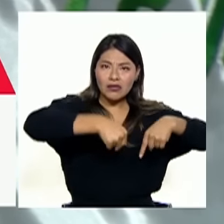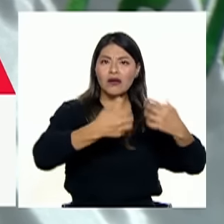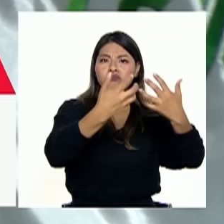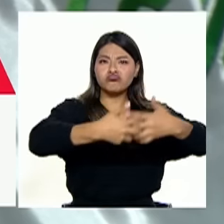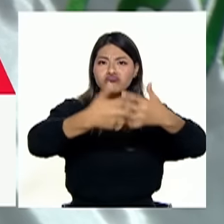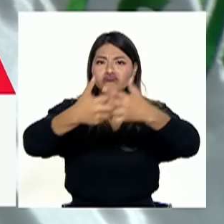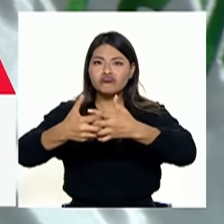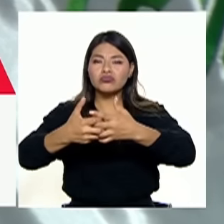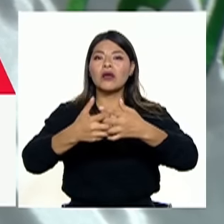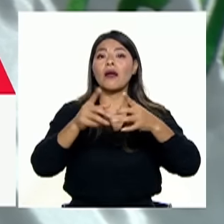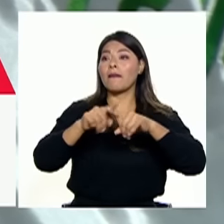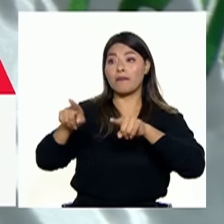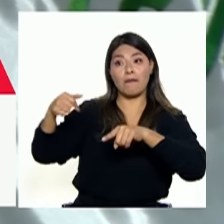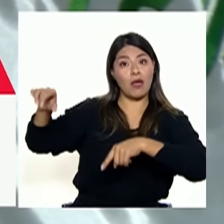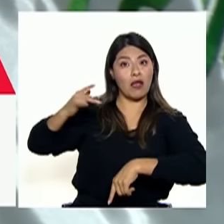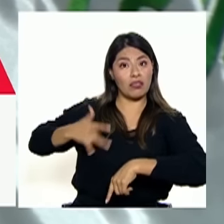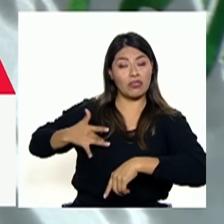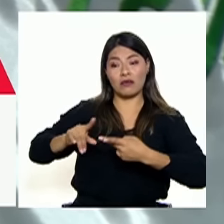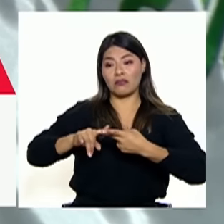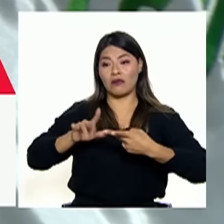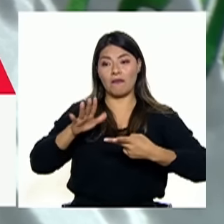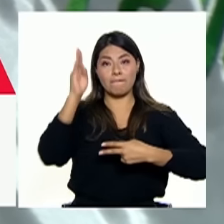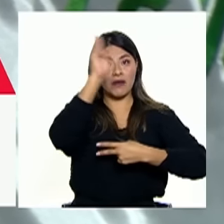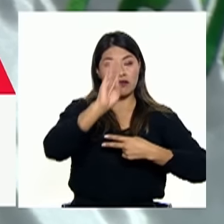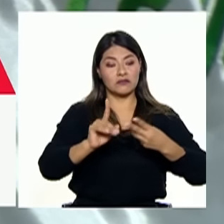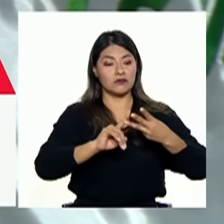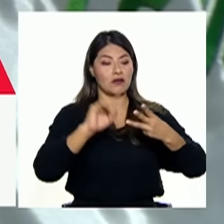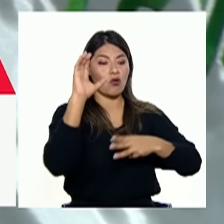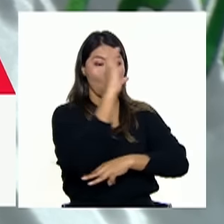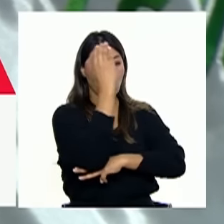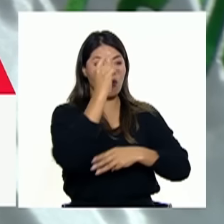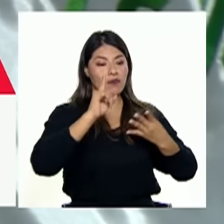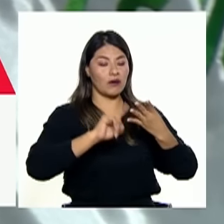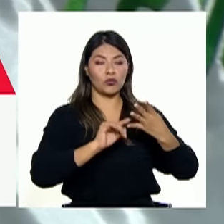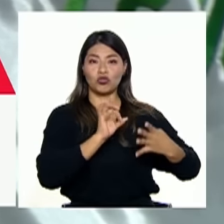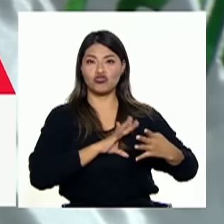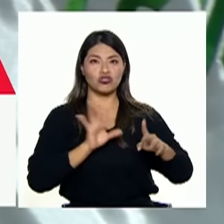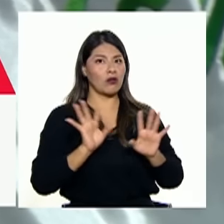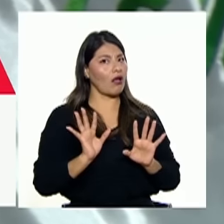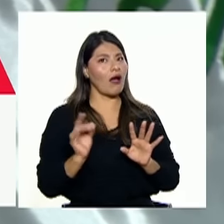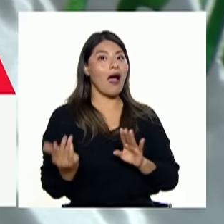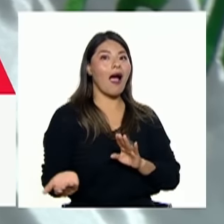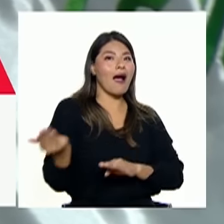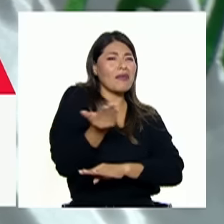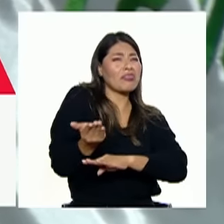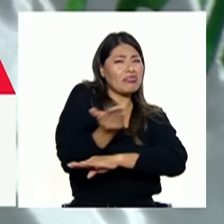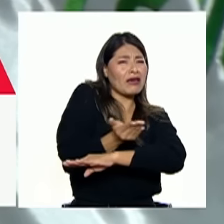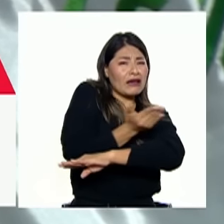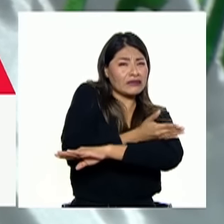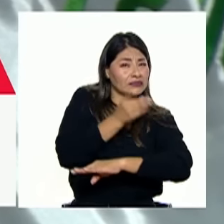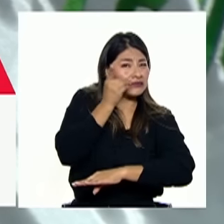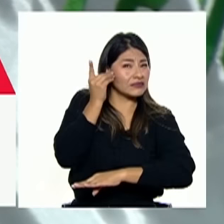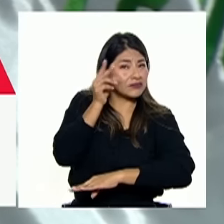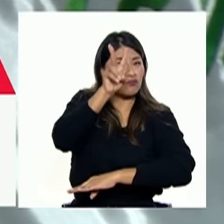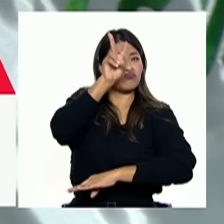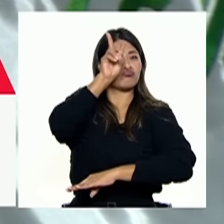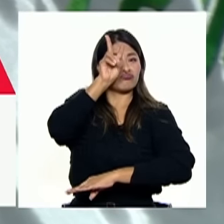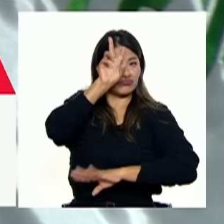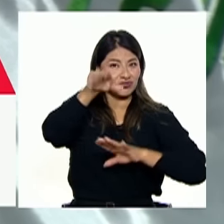territorios que hoy ocupan Argentina, ni en Brasil, ni en Colombia, ni o en Chile. Desde las antiguas culturas preincas como Chavín,